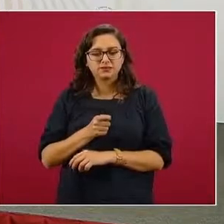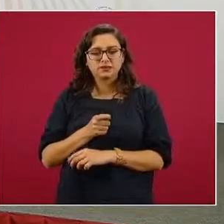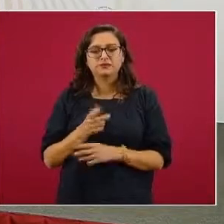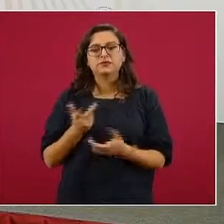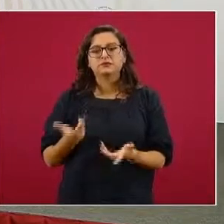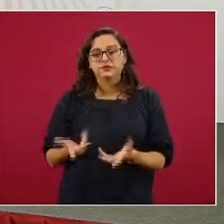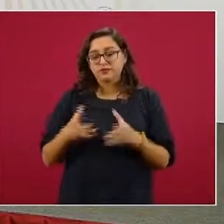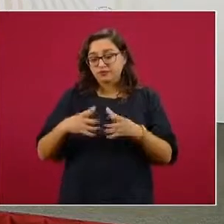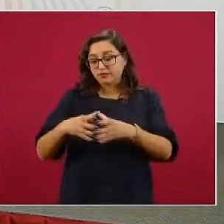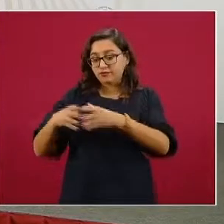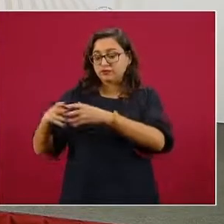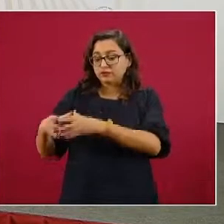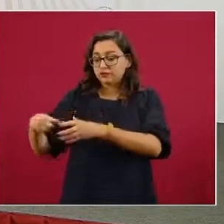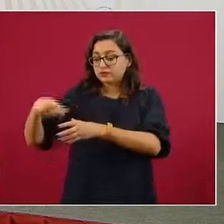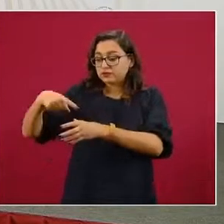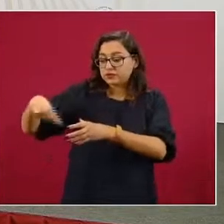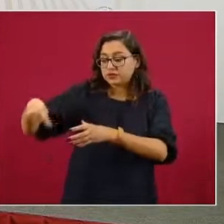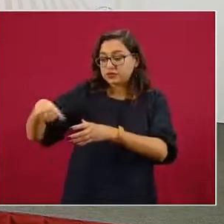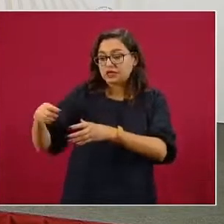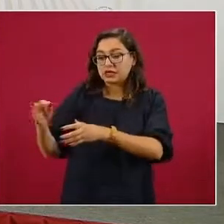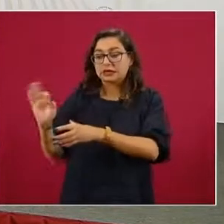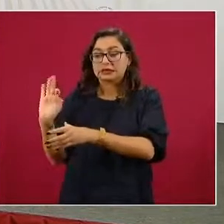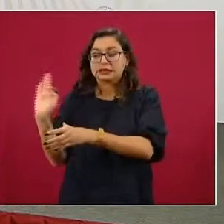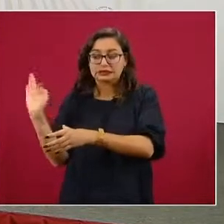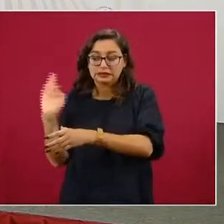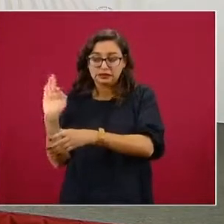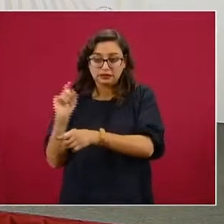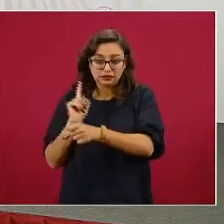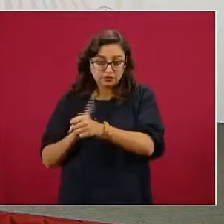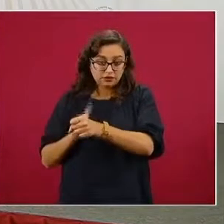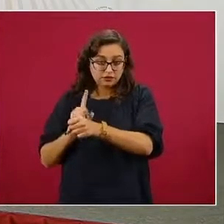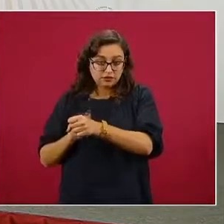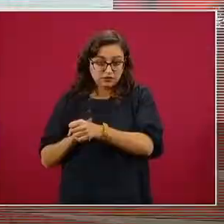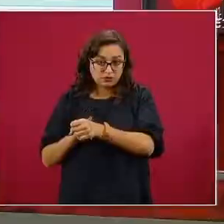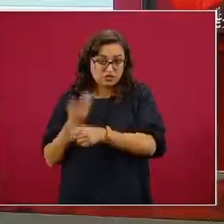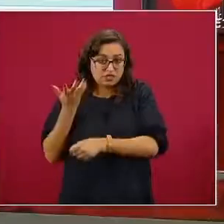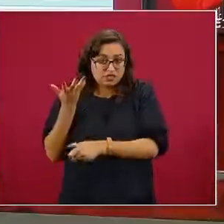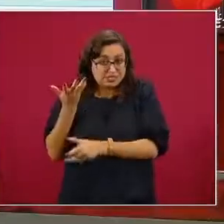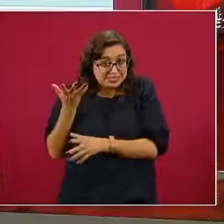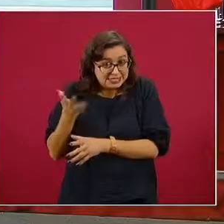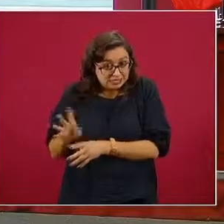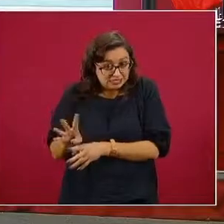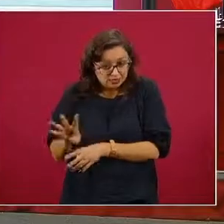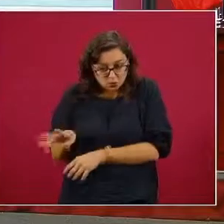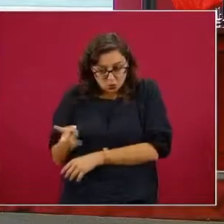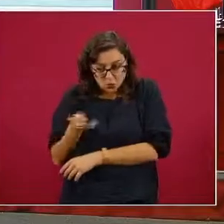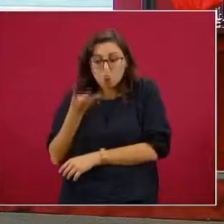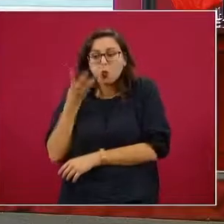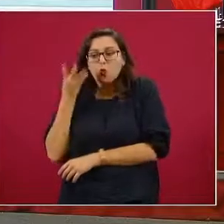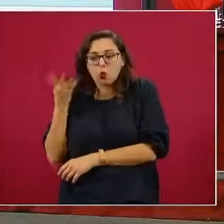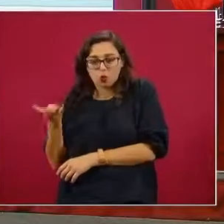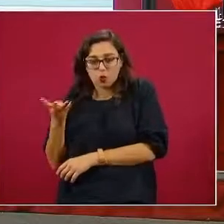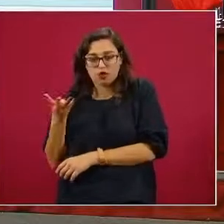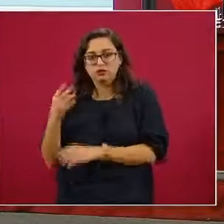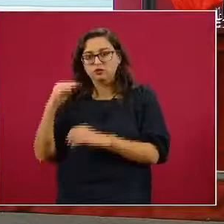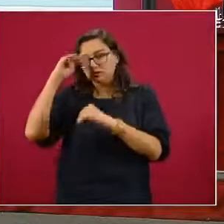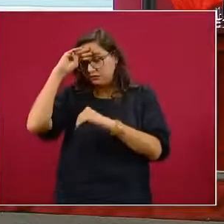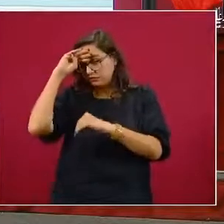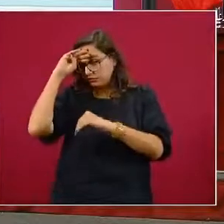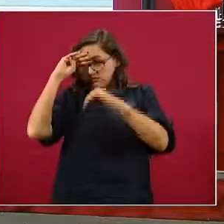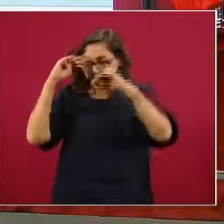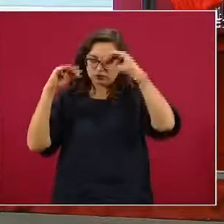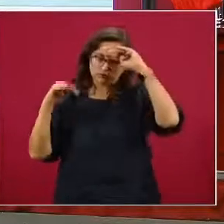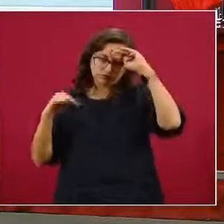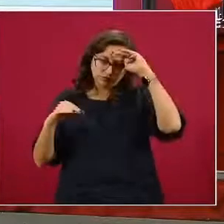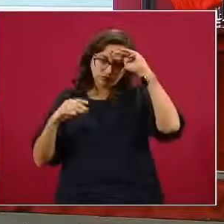Lo que quiere decir es que si sabemos que 4 de cada 10 personas que tienen los síntomas de COVID, fiebre, tos, dolor de